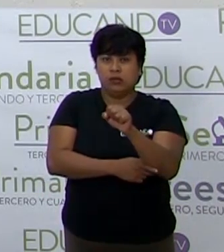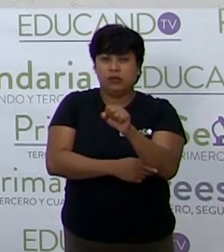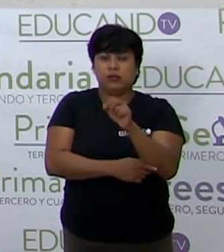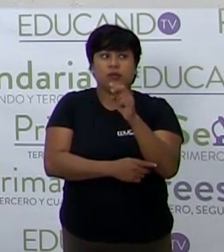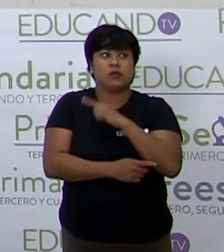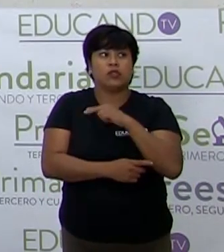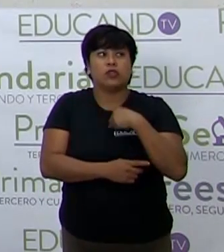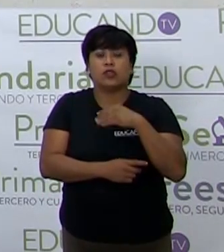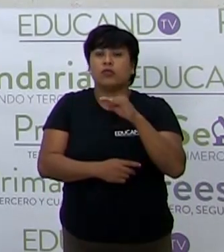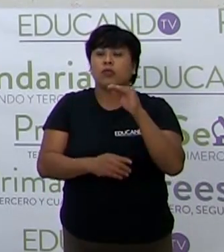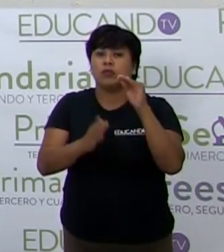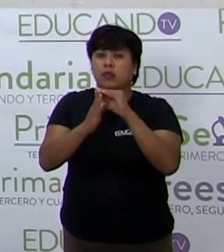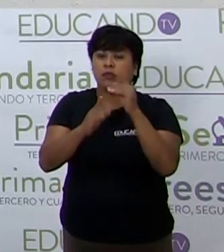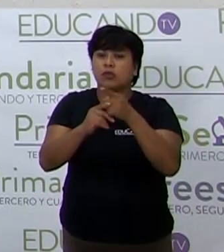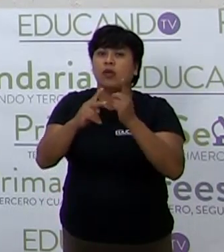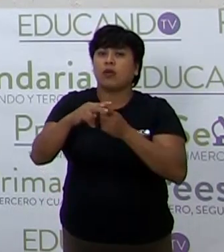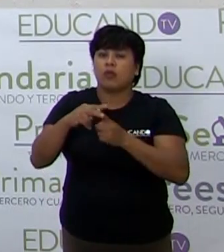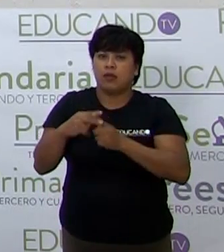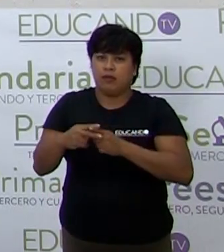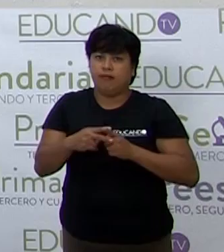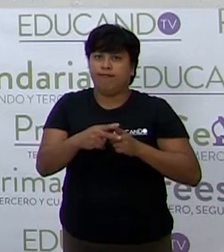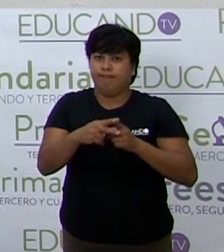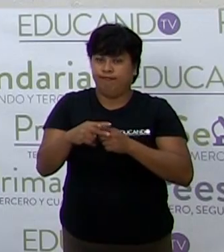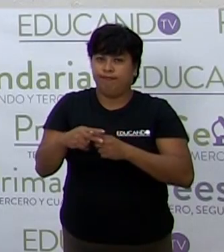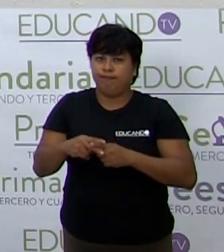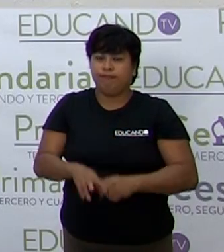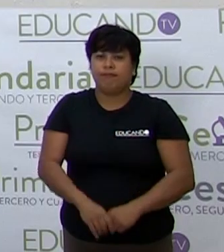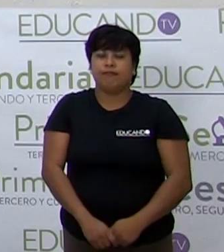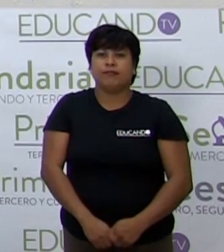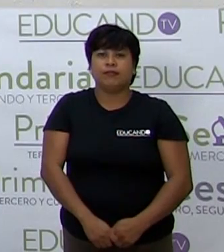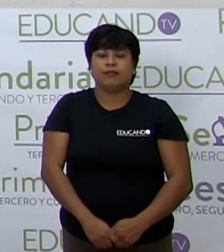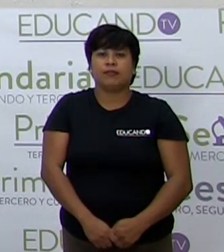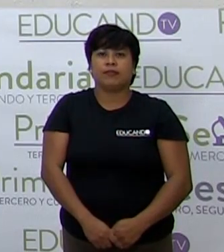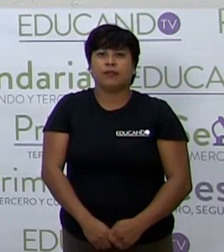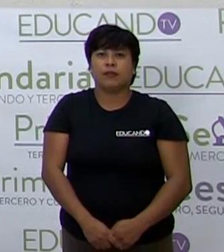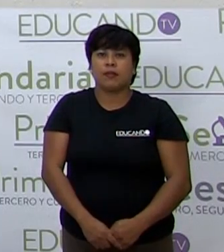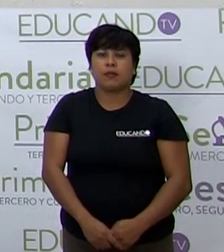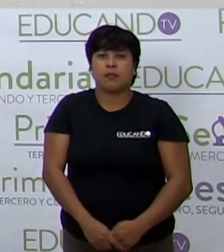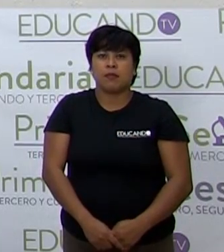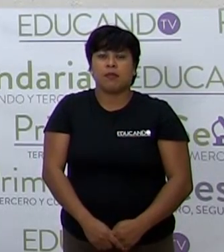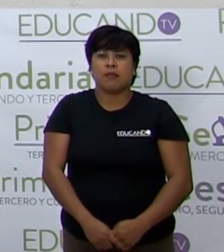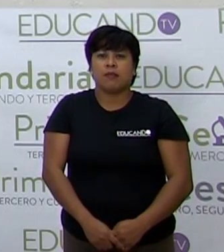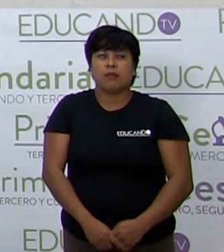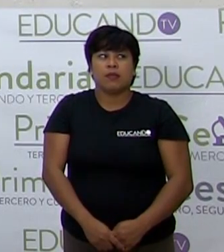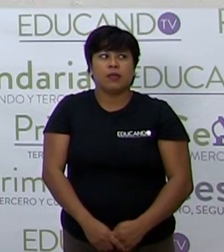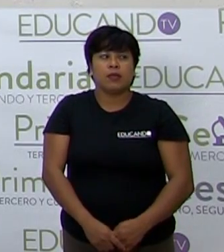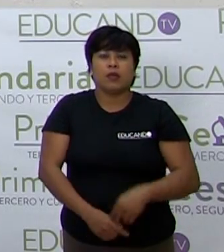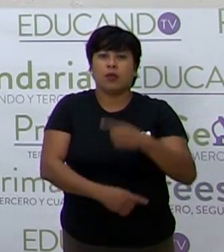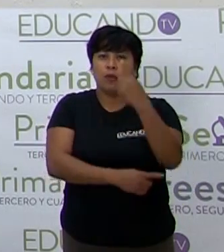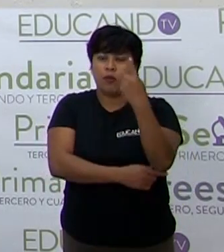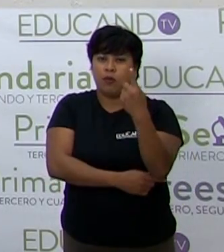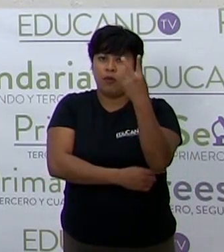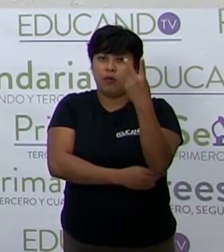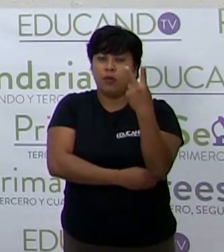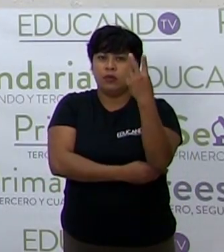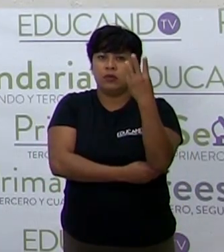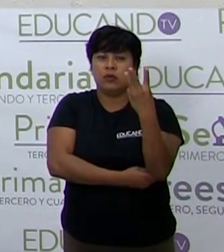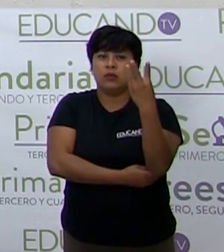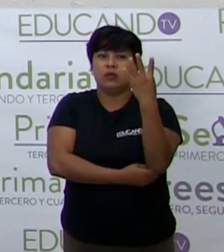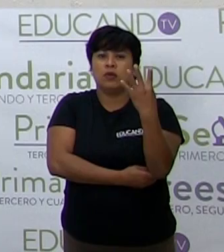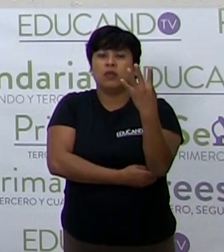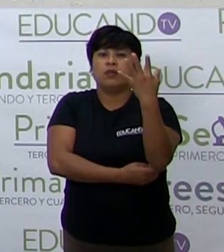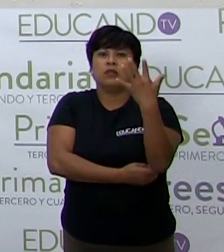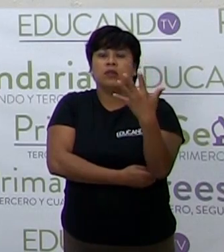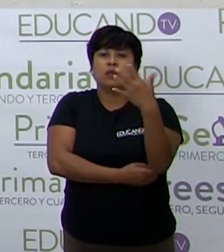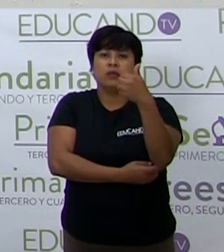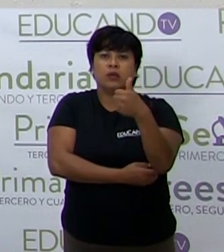y vamos a contarlas. Voy a pegar otro Durex, listo. Tenemos 1, 2, 3,